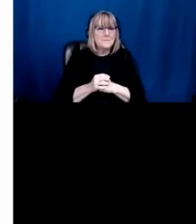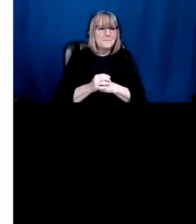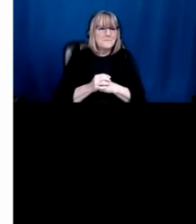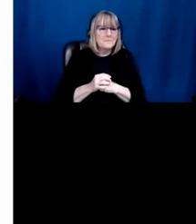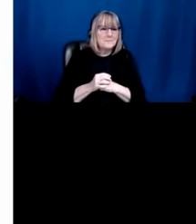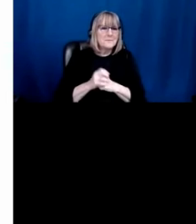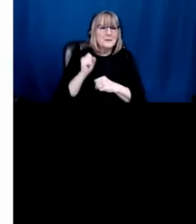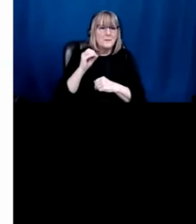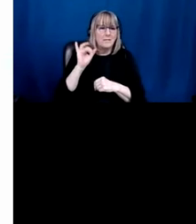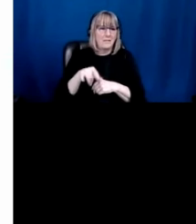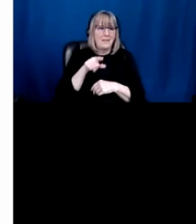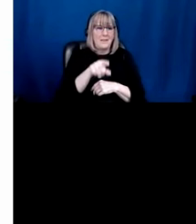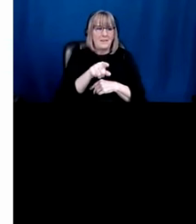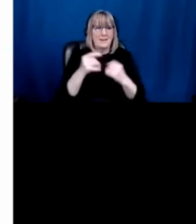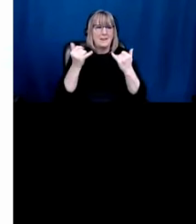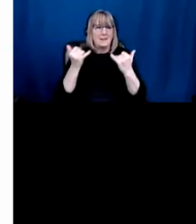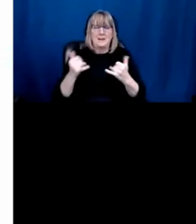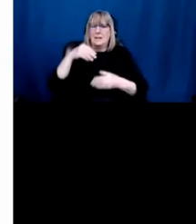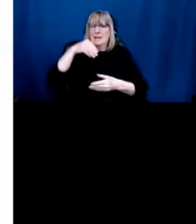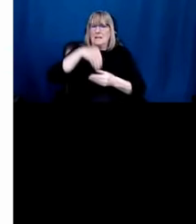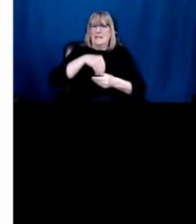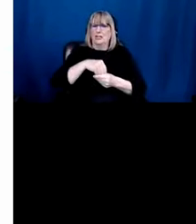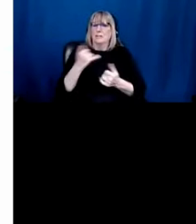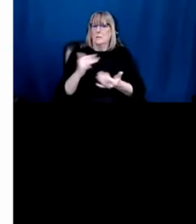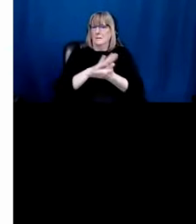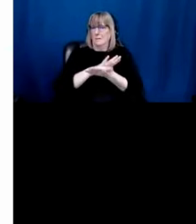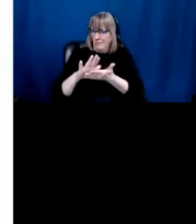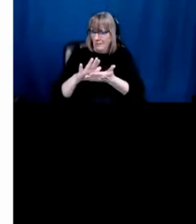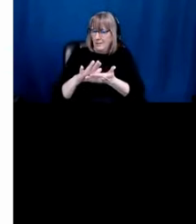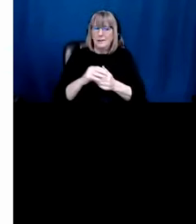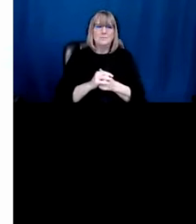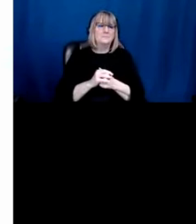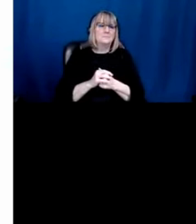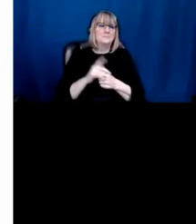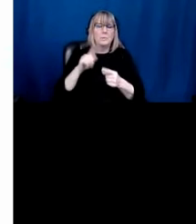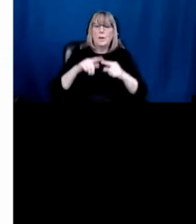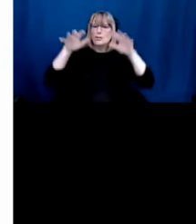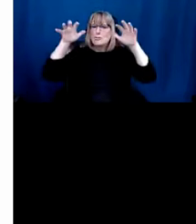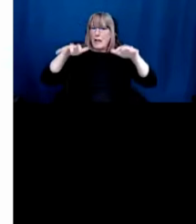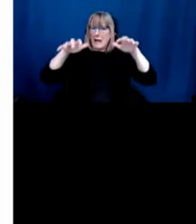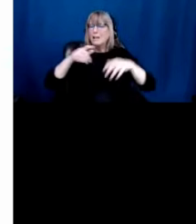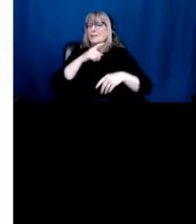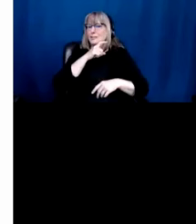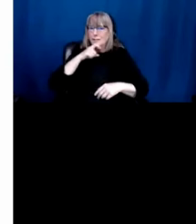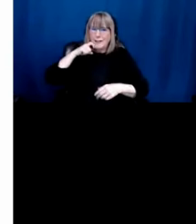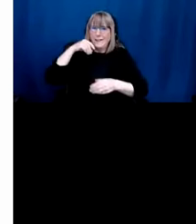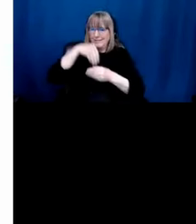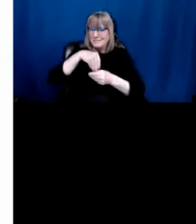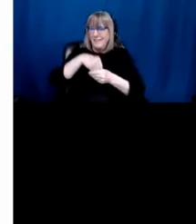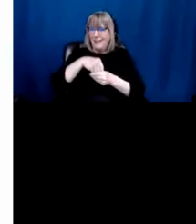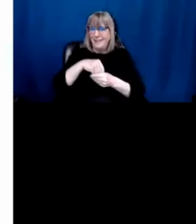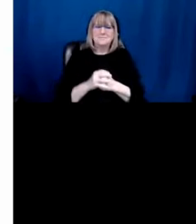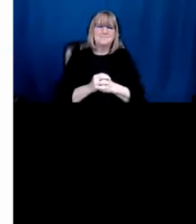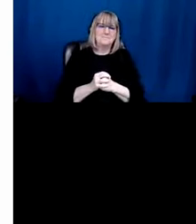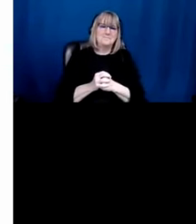Nuestros esfuerzos fueron más para preservar la cualidad histórica del edificio.